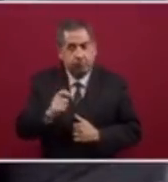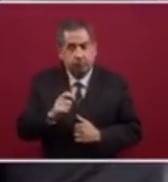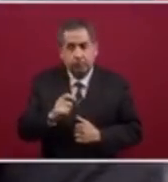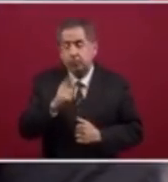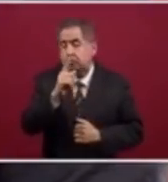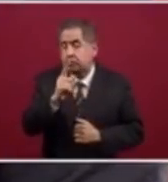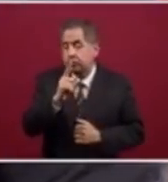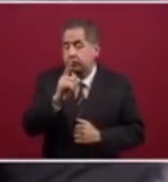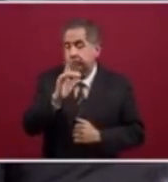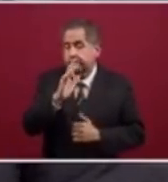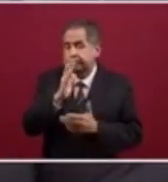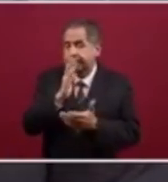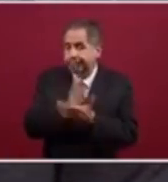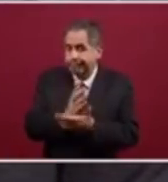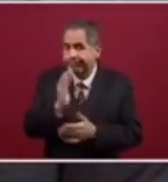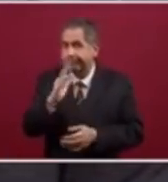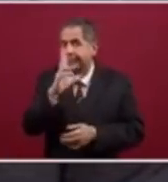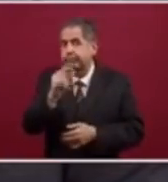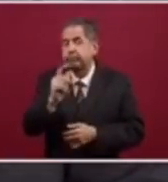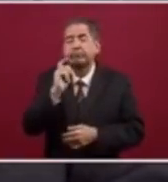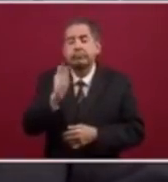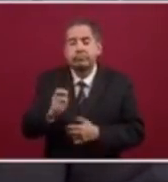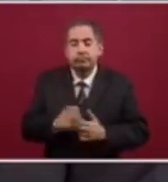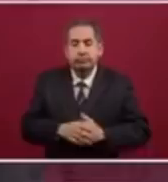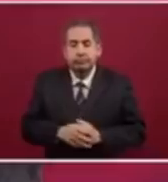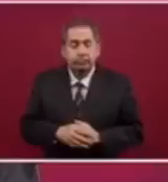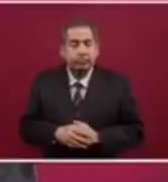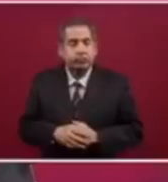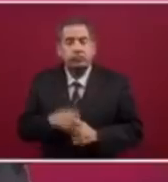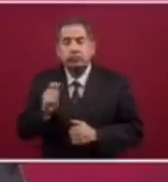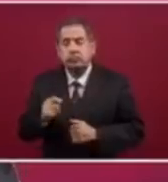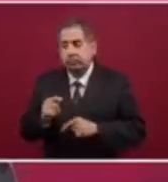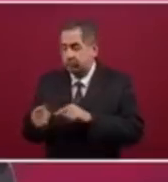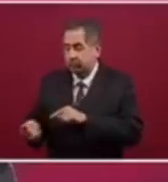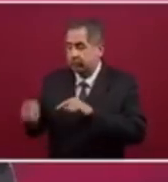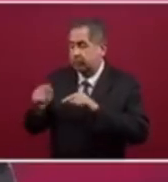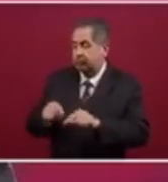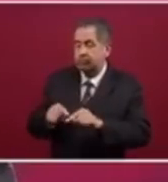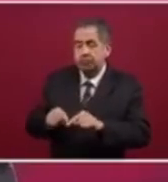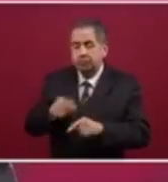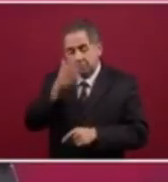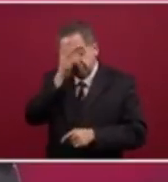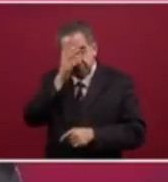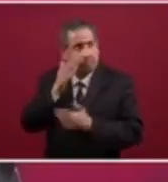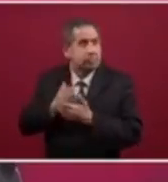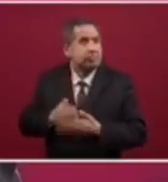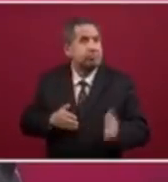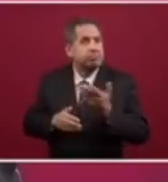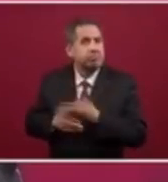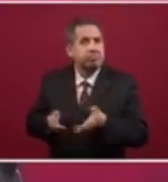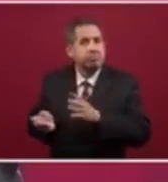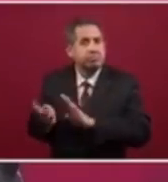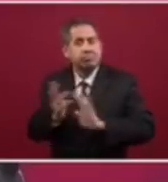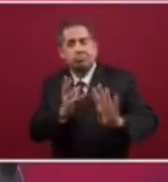pasando en México es que seamos un país de tránsito anónimo, en